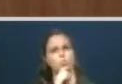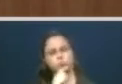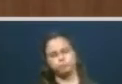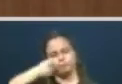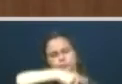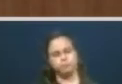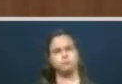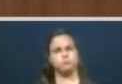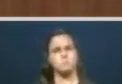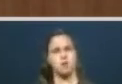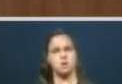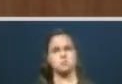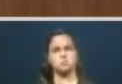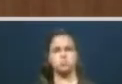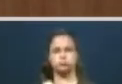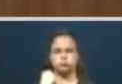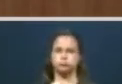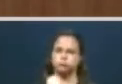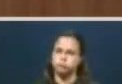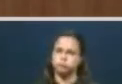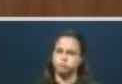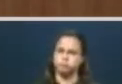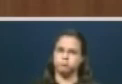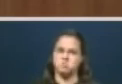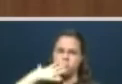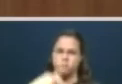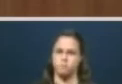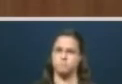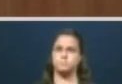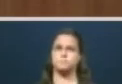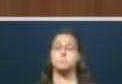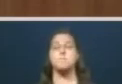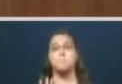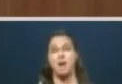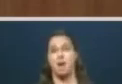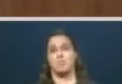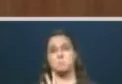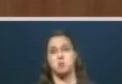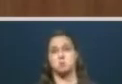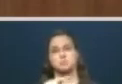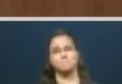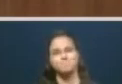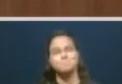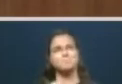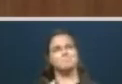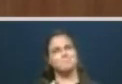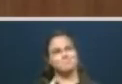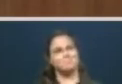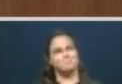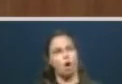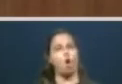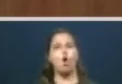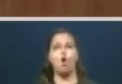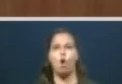con valentía con empeño con rigor y con firmeza pero también desde la confianza plena en